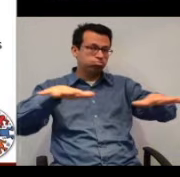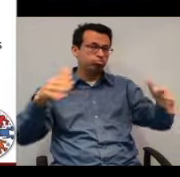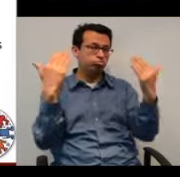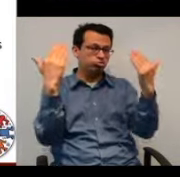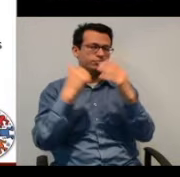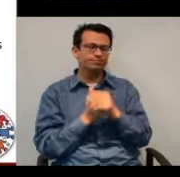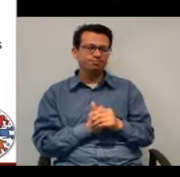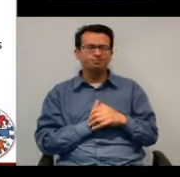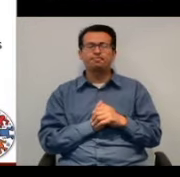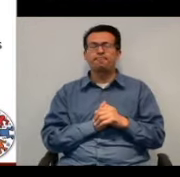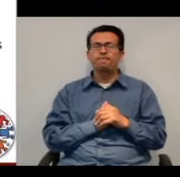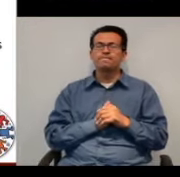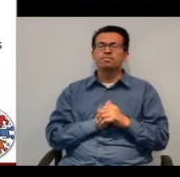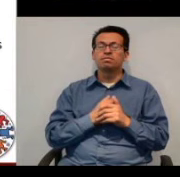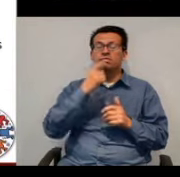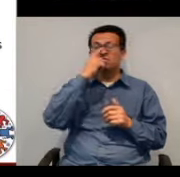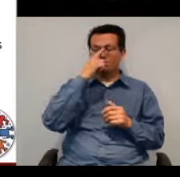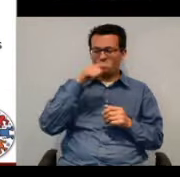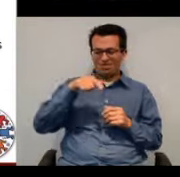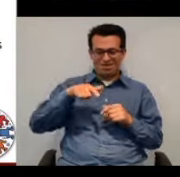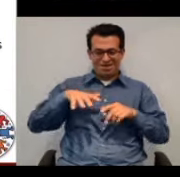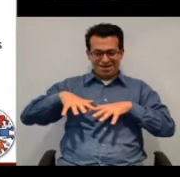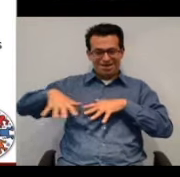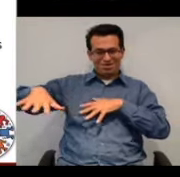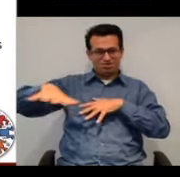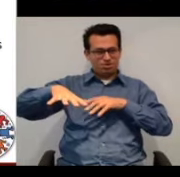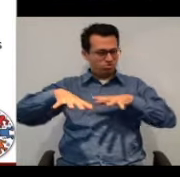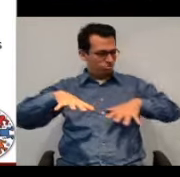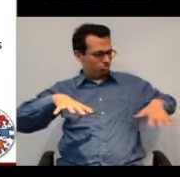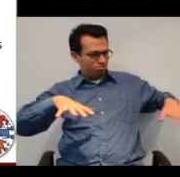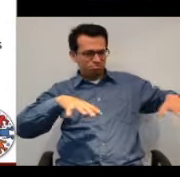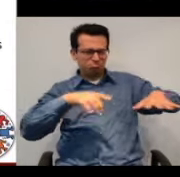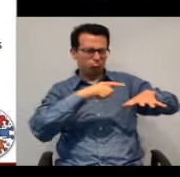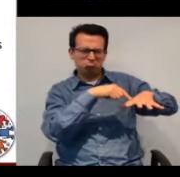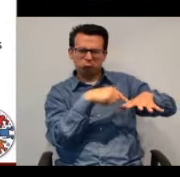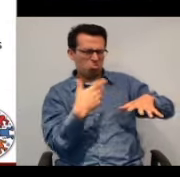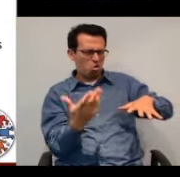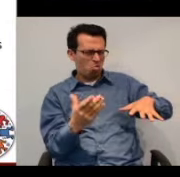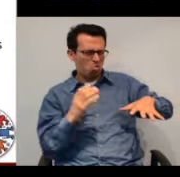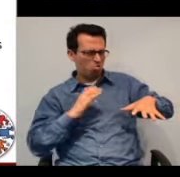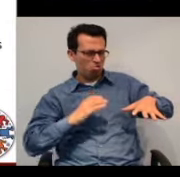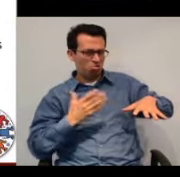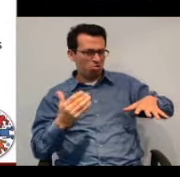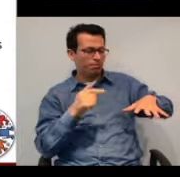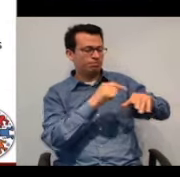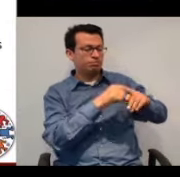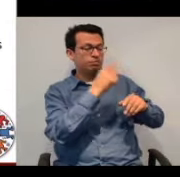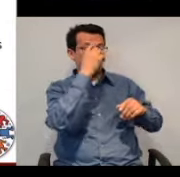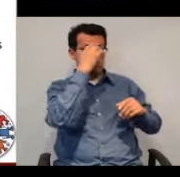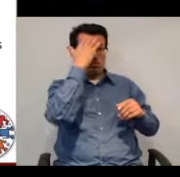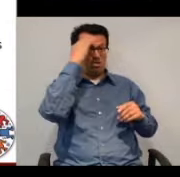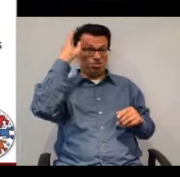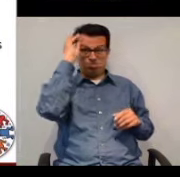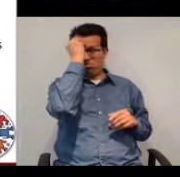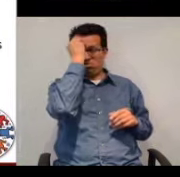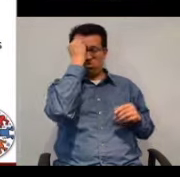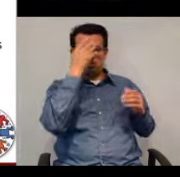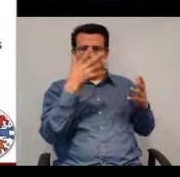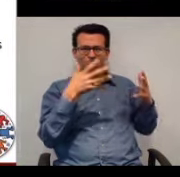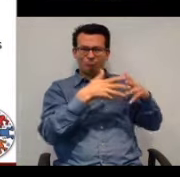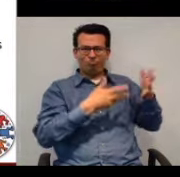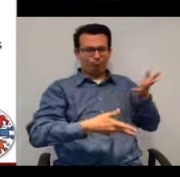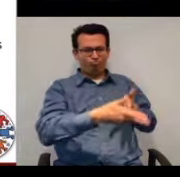Las características de estos espacios pueden ser las siguientes. No solo promover la interdisciplinariedad, y el diálogo entre las